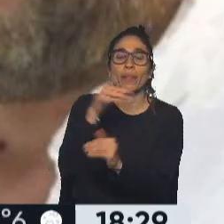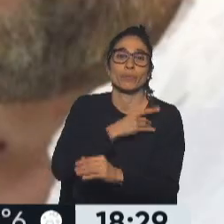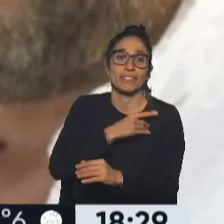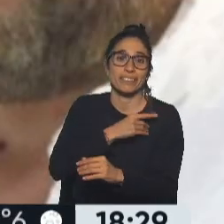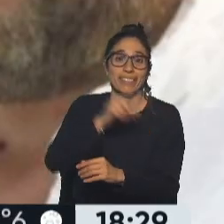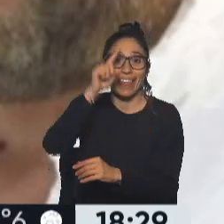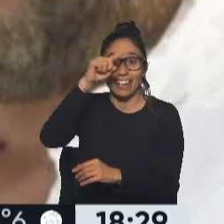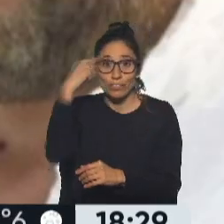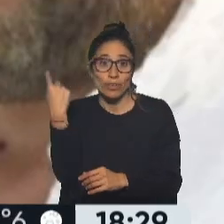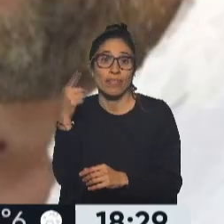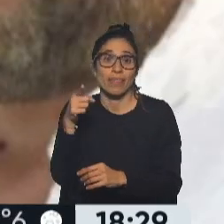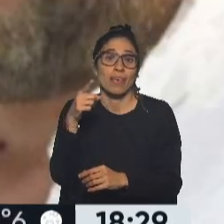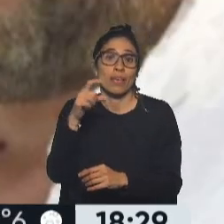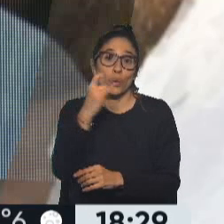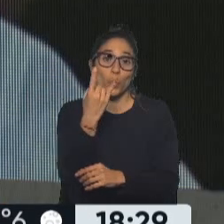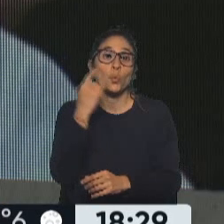Córdoba.